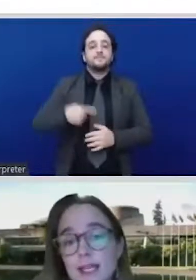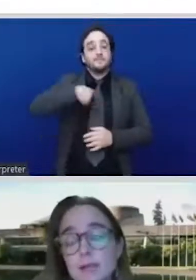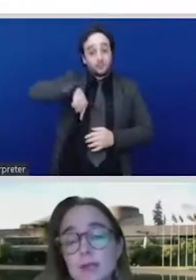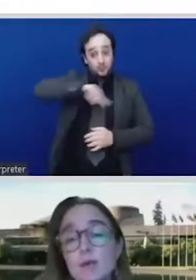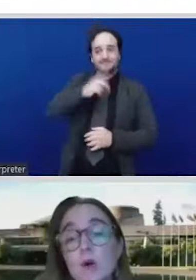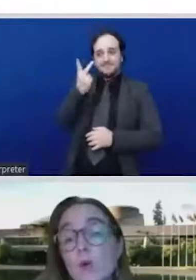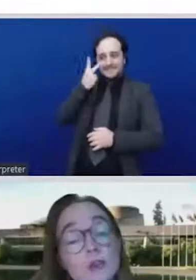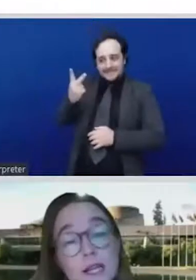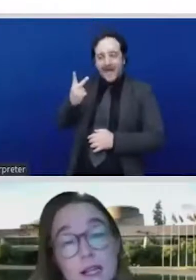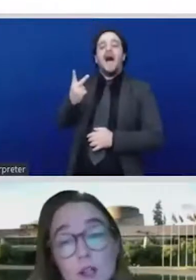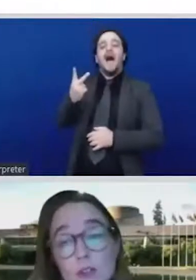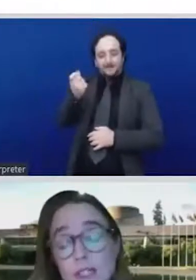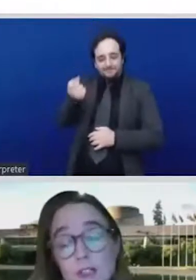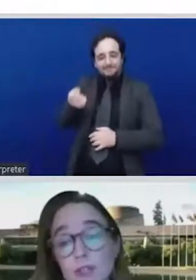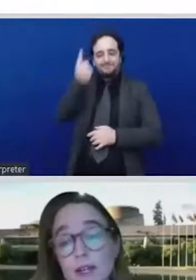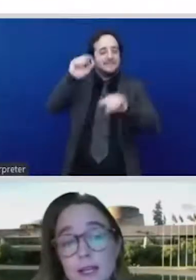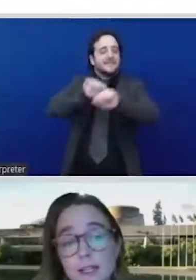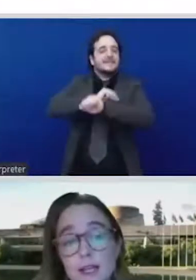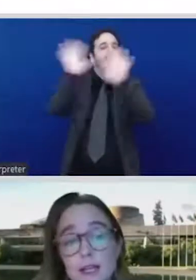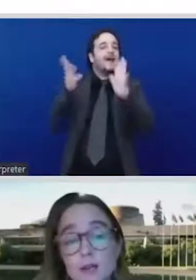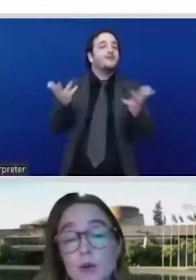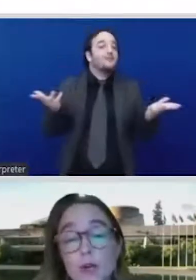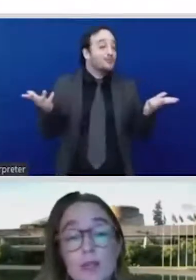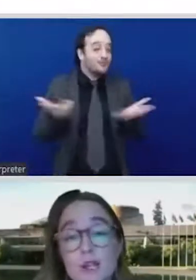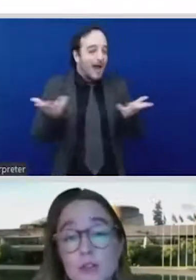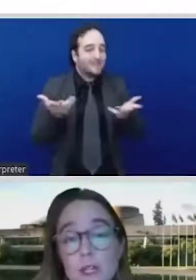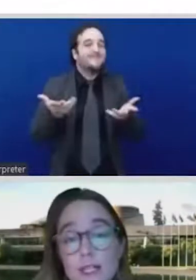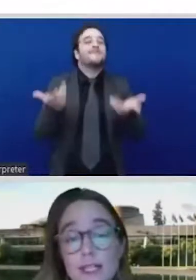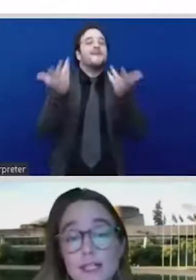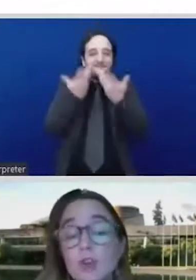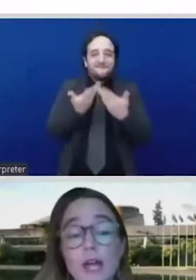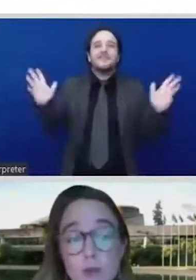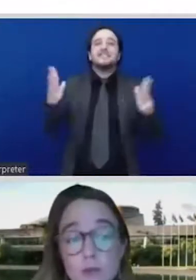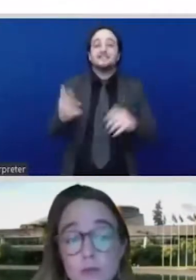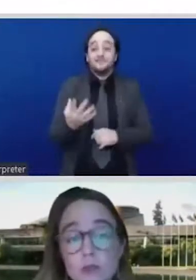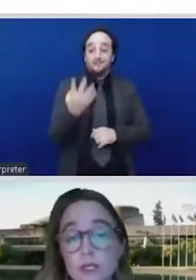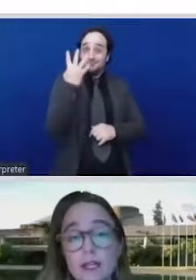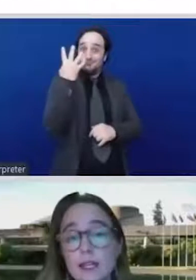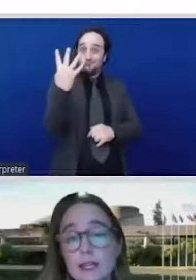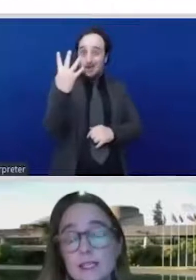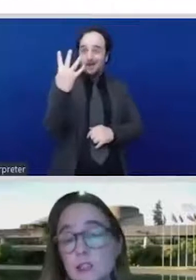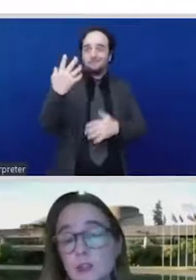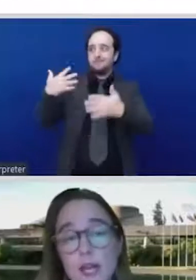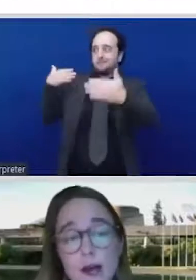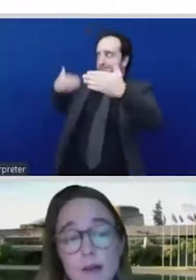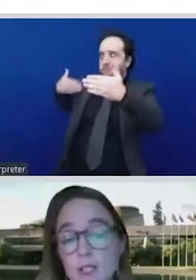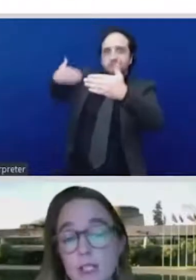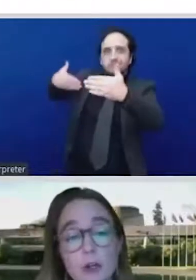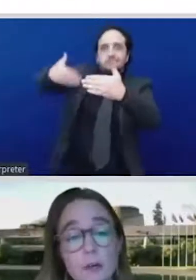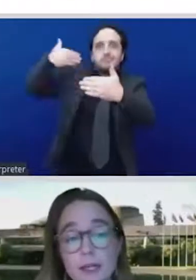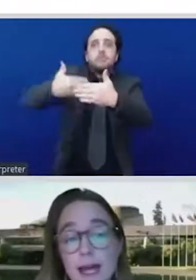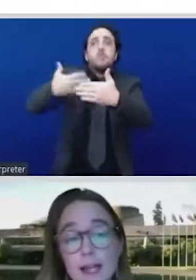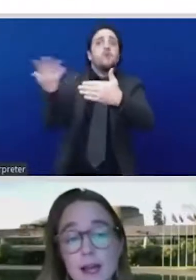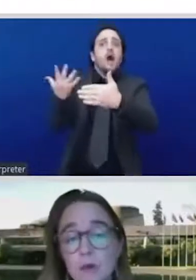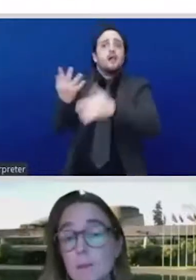venimos de cuatro décadas de concentración de la riqueza en un modelo de desarrollo que está agotado, que se asocia a un deterioro